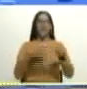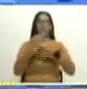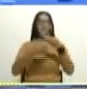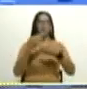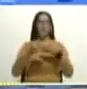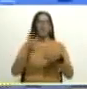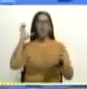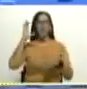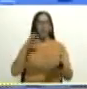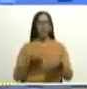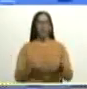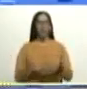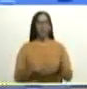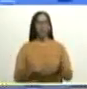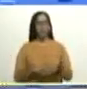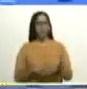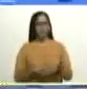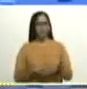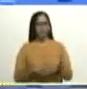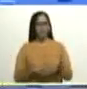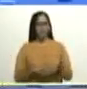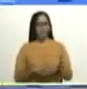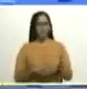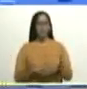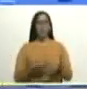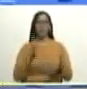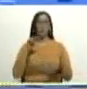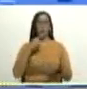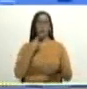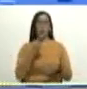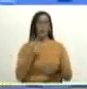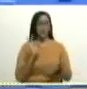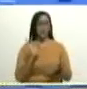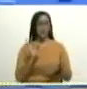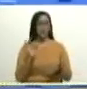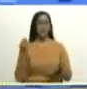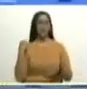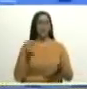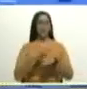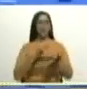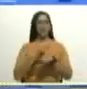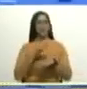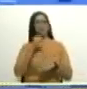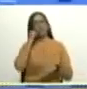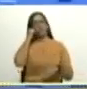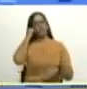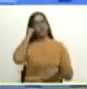país. Eso no le he contado yo nunca, ¿verdad? Eso me lo decía ese ministro.